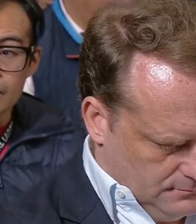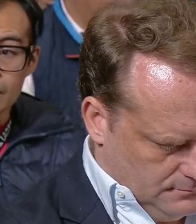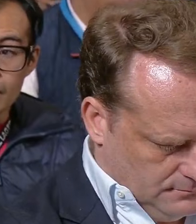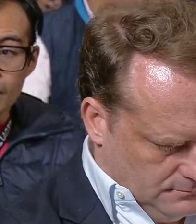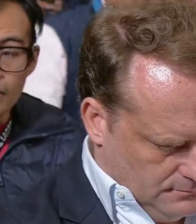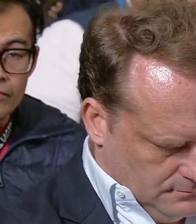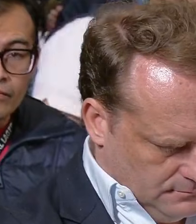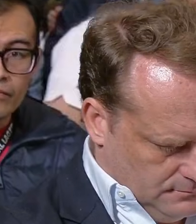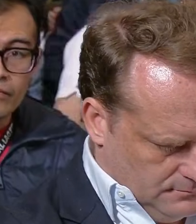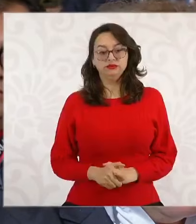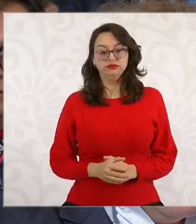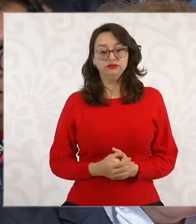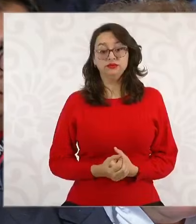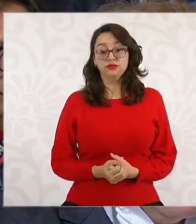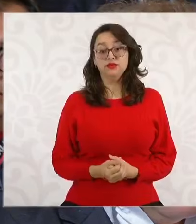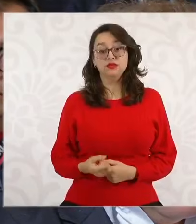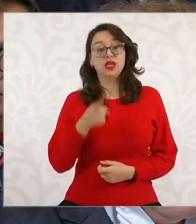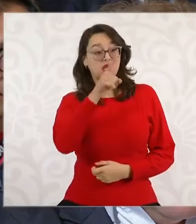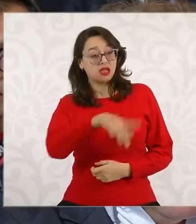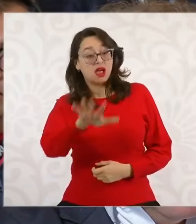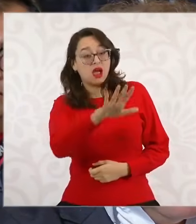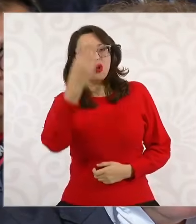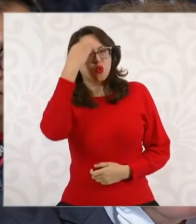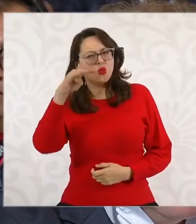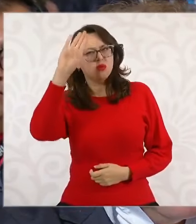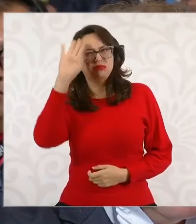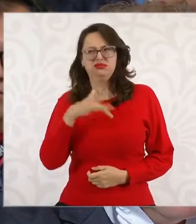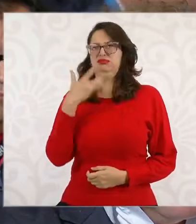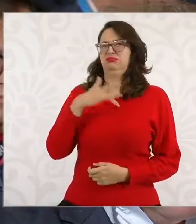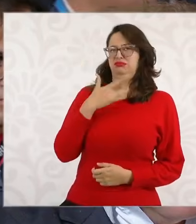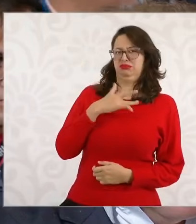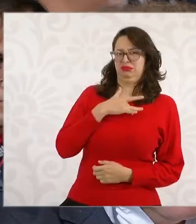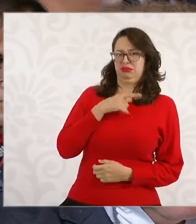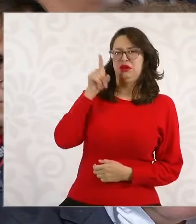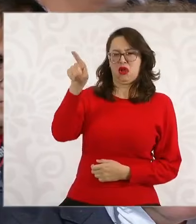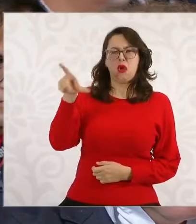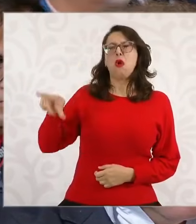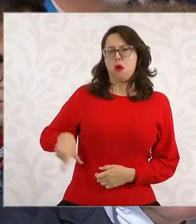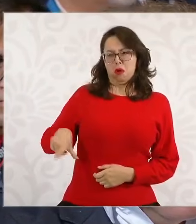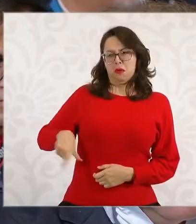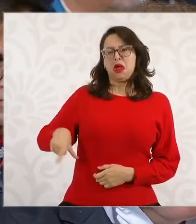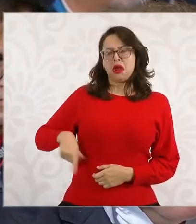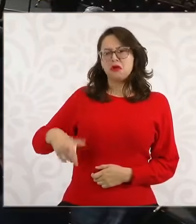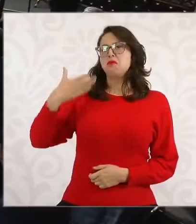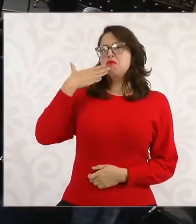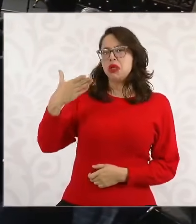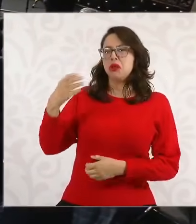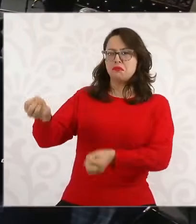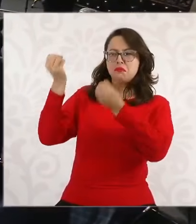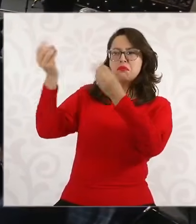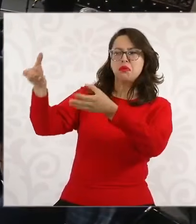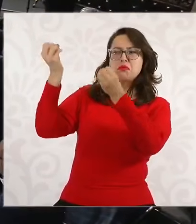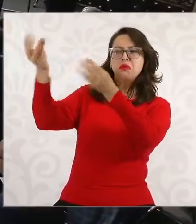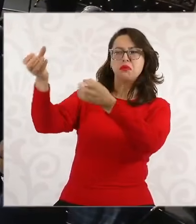les llega, de que hay un grupo, un puñado de personas que pues están en el gobierno, que viven bien y que son los únicos que pueden comer. Eso es otra incluso, cosa.